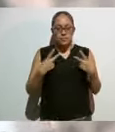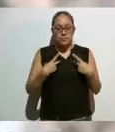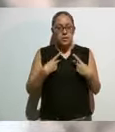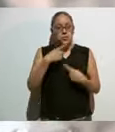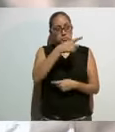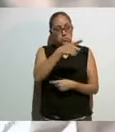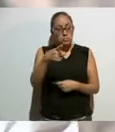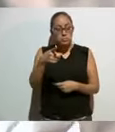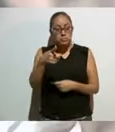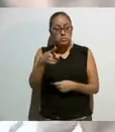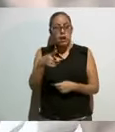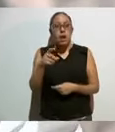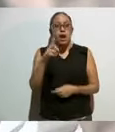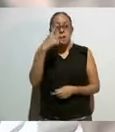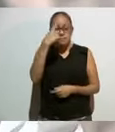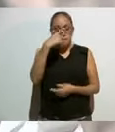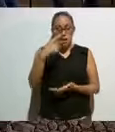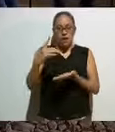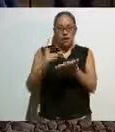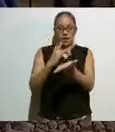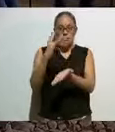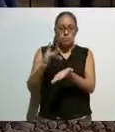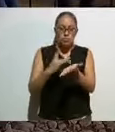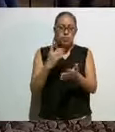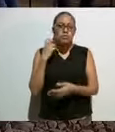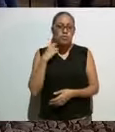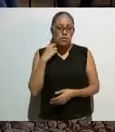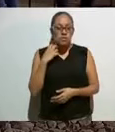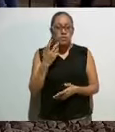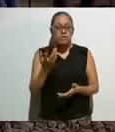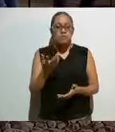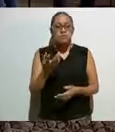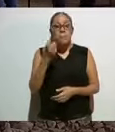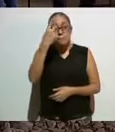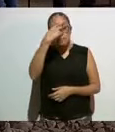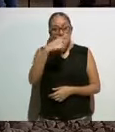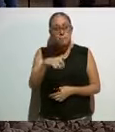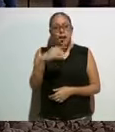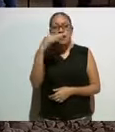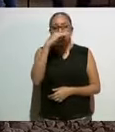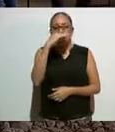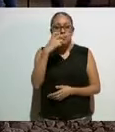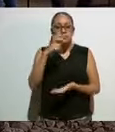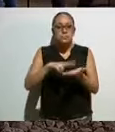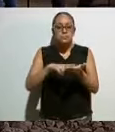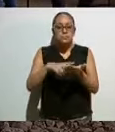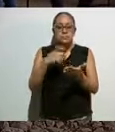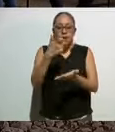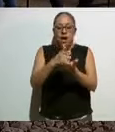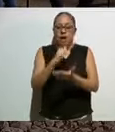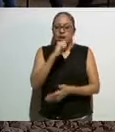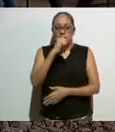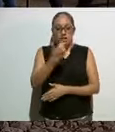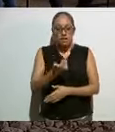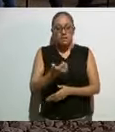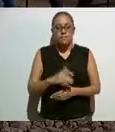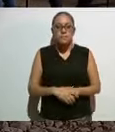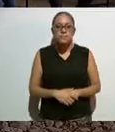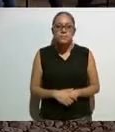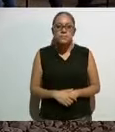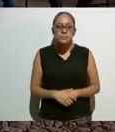quieran participar para que no les cuesten sus